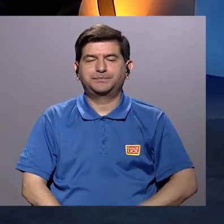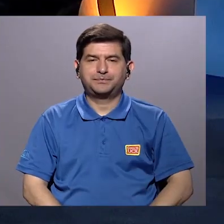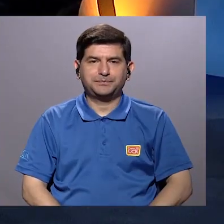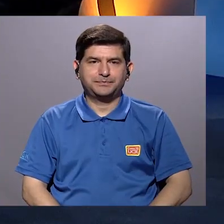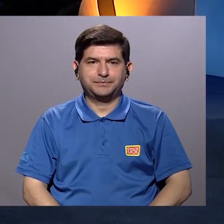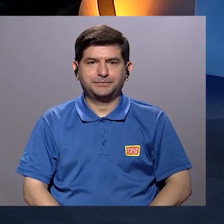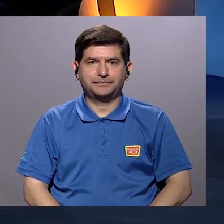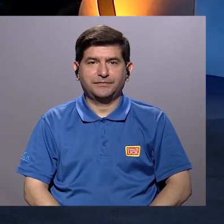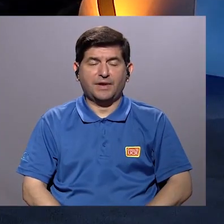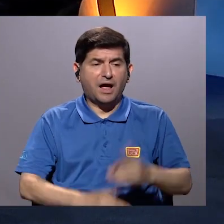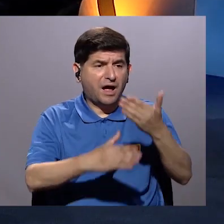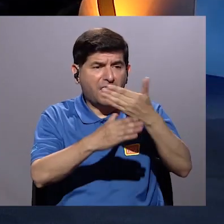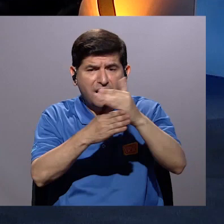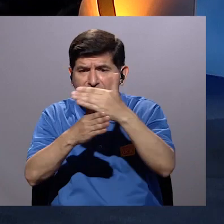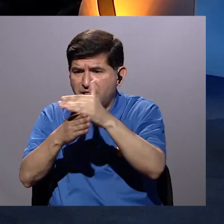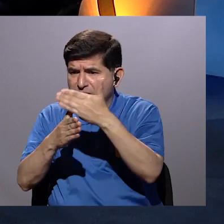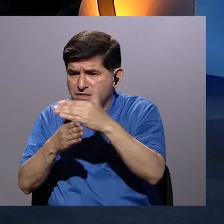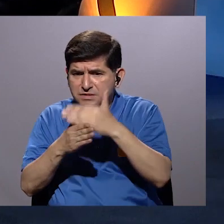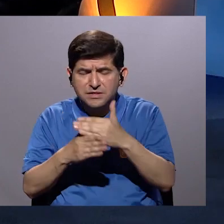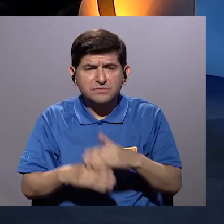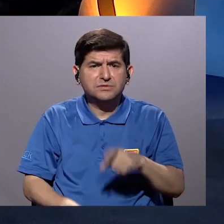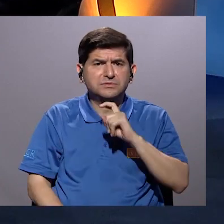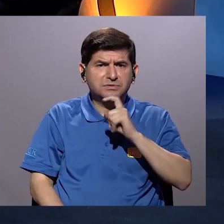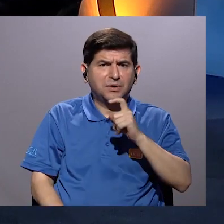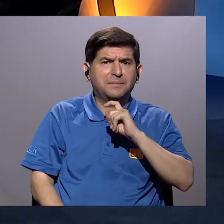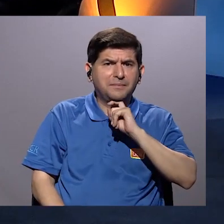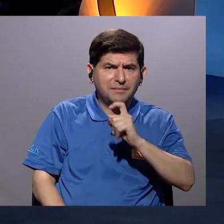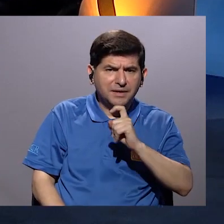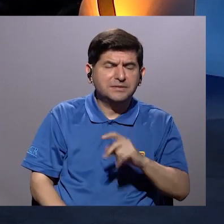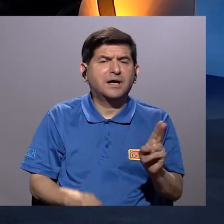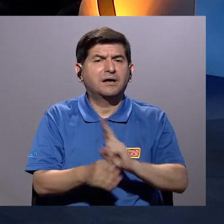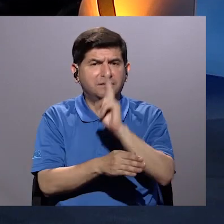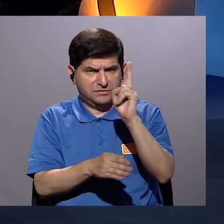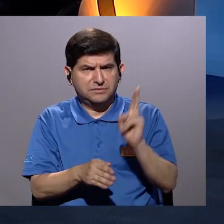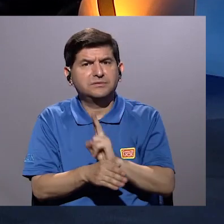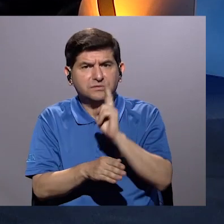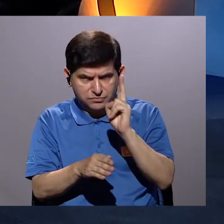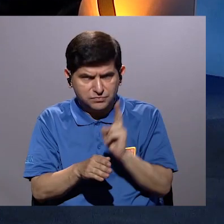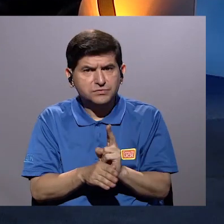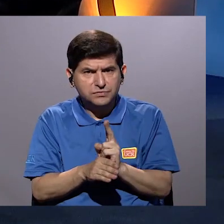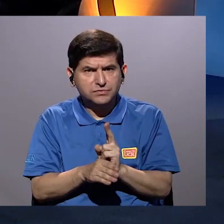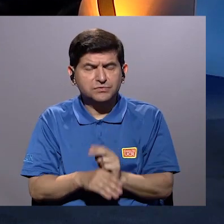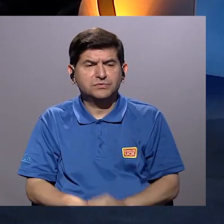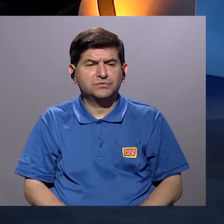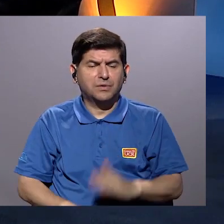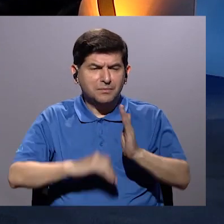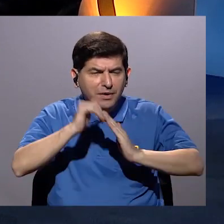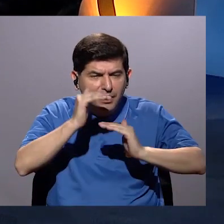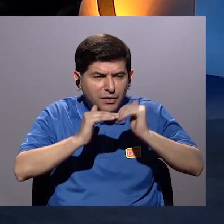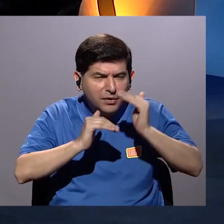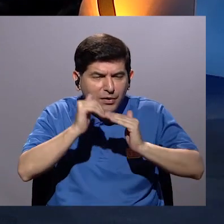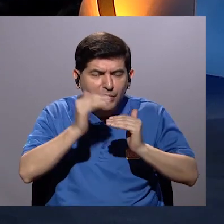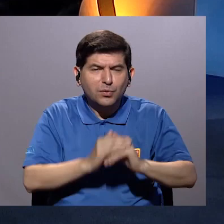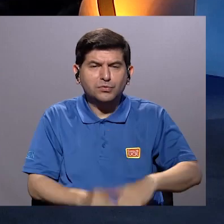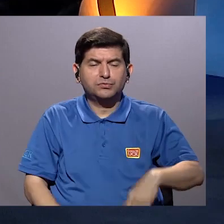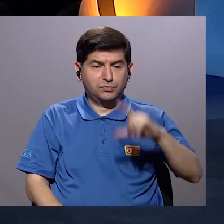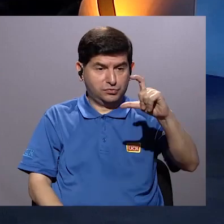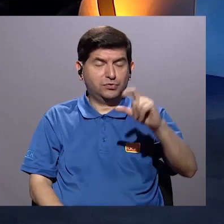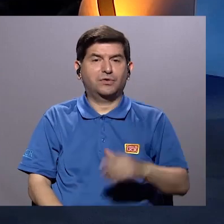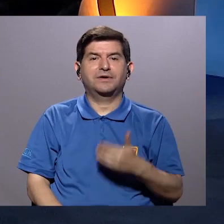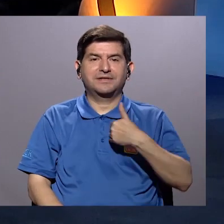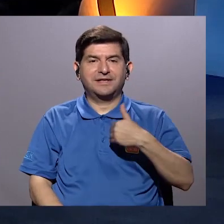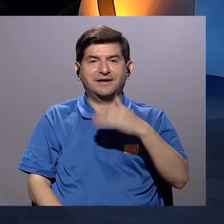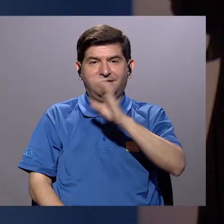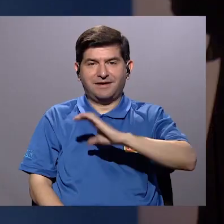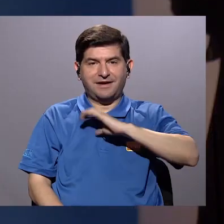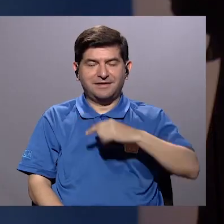Entonces, la distribución de los metales que se utilizan en la construcción de las baterías tiene un juego geopolítico